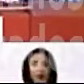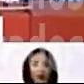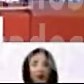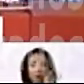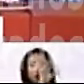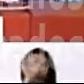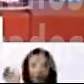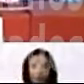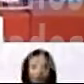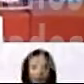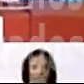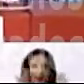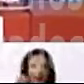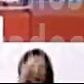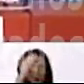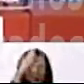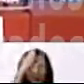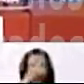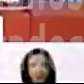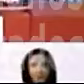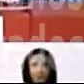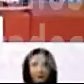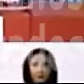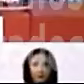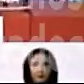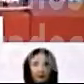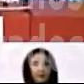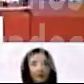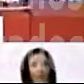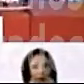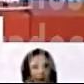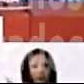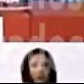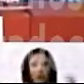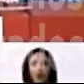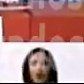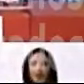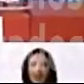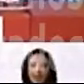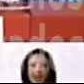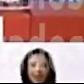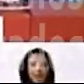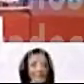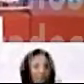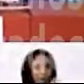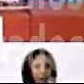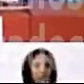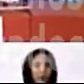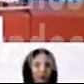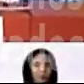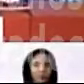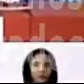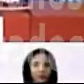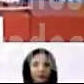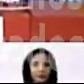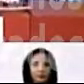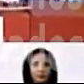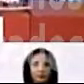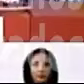en verdad desde el primer momento, eso fue un hecho público, notorio, no decimos